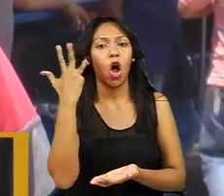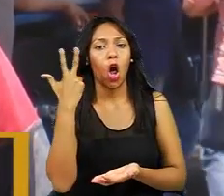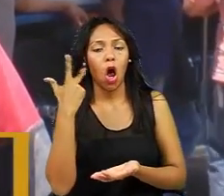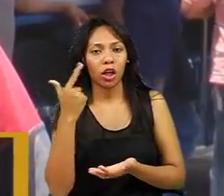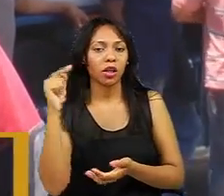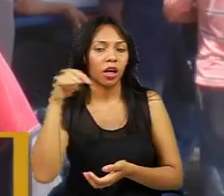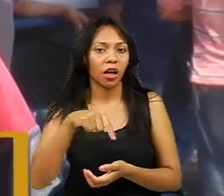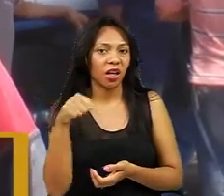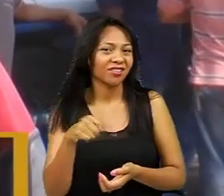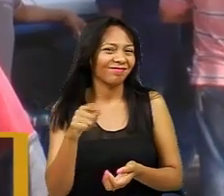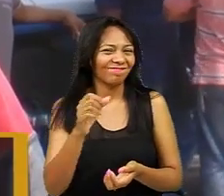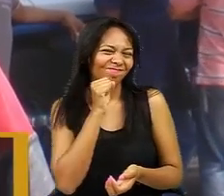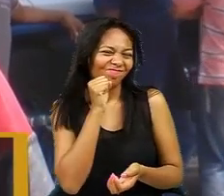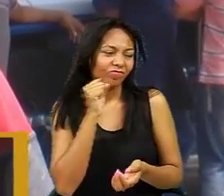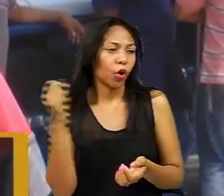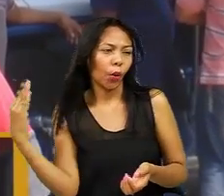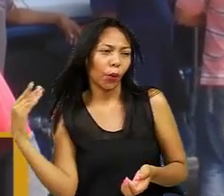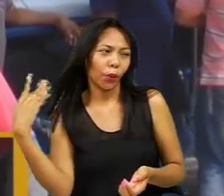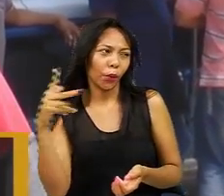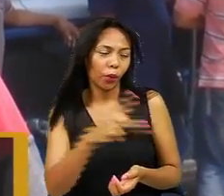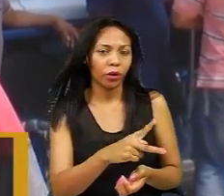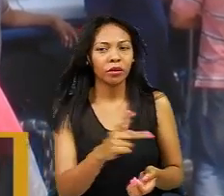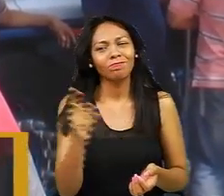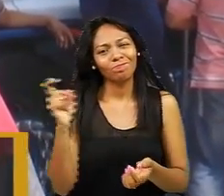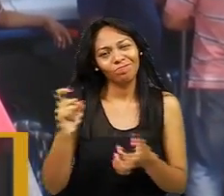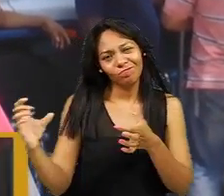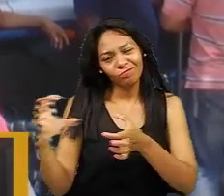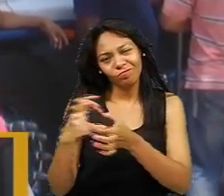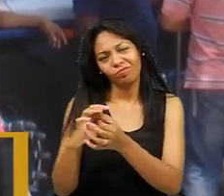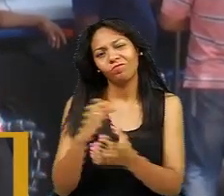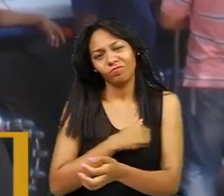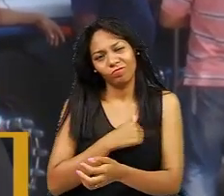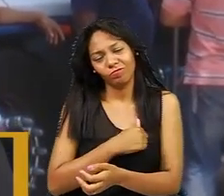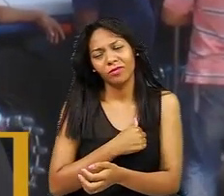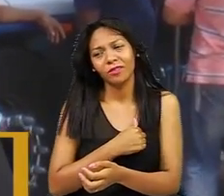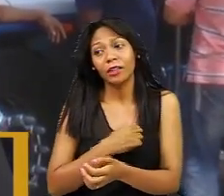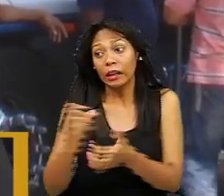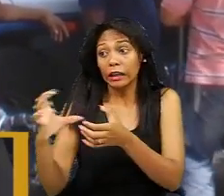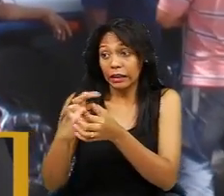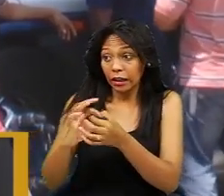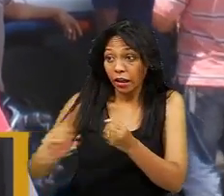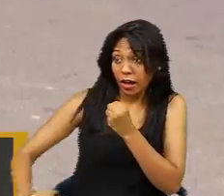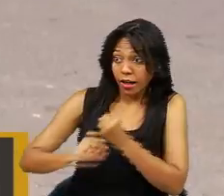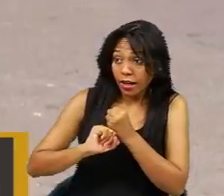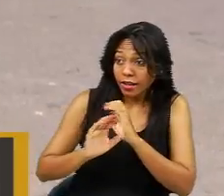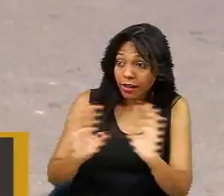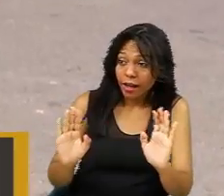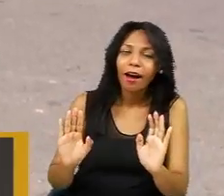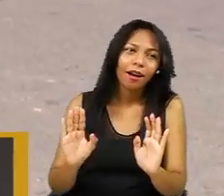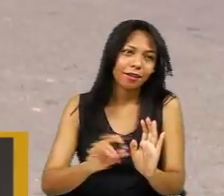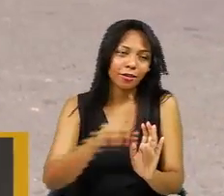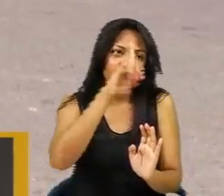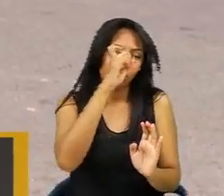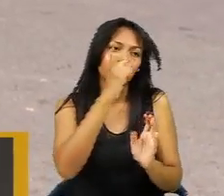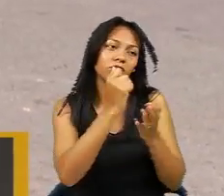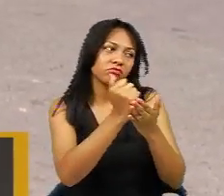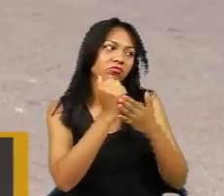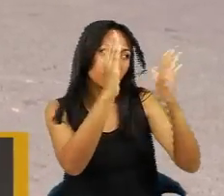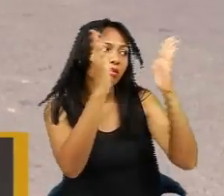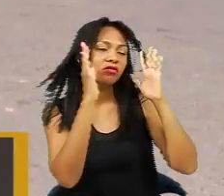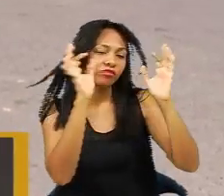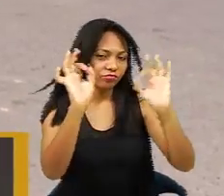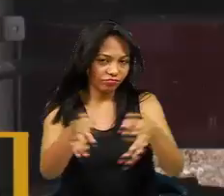Bermeja. Decirles que se unan con nosotros, que es la única manera de pedirle al gobierno pronta solución a la problemática que estamos viviendo. El segundo punto de concentración se da